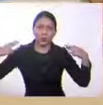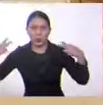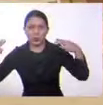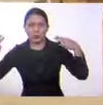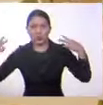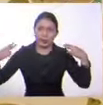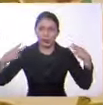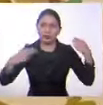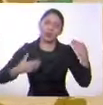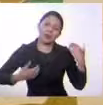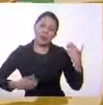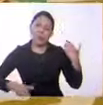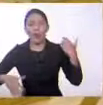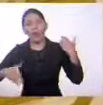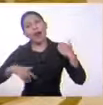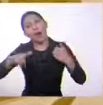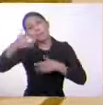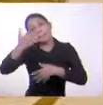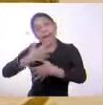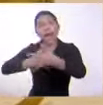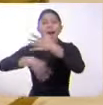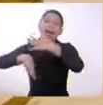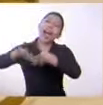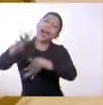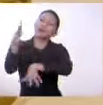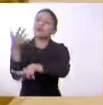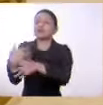En alta mar, un barco.